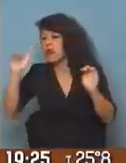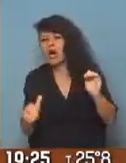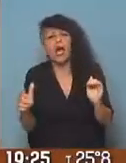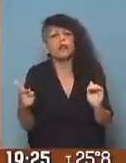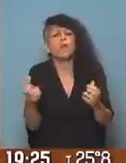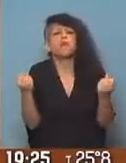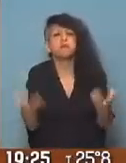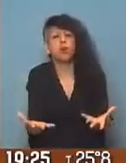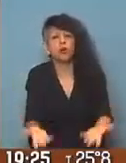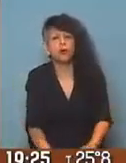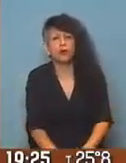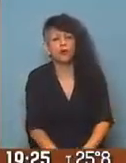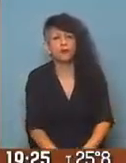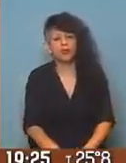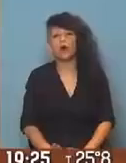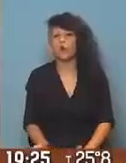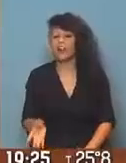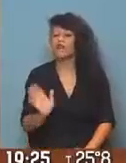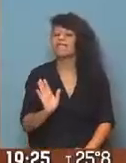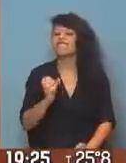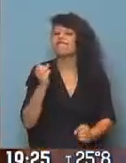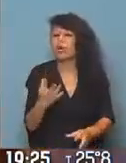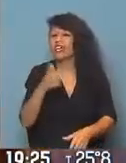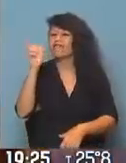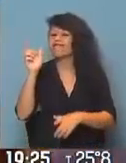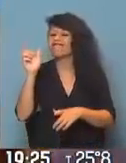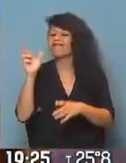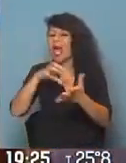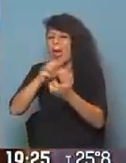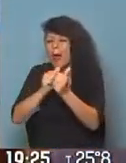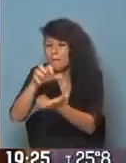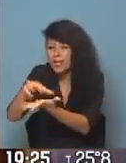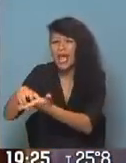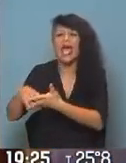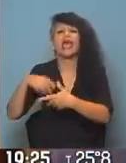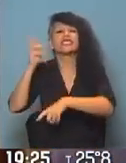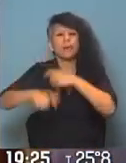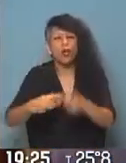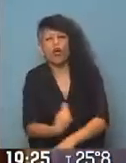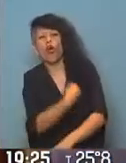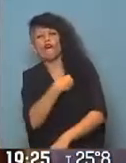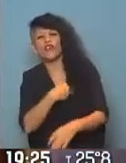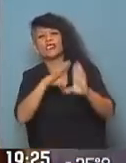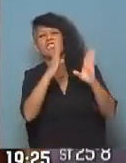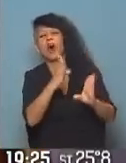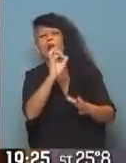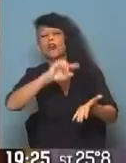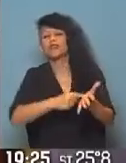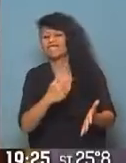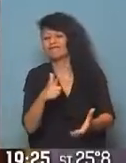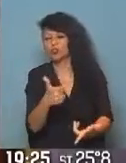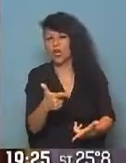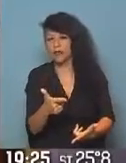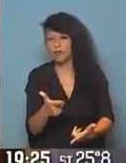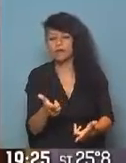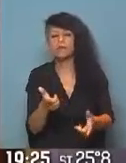no hay tanta credibilidad en el banco central es decir cuando los agentes creen que el banco central va a poner la tasa de interés lo más